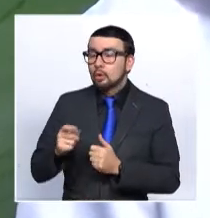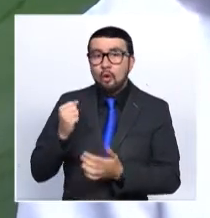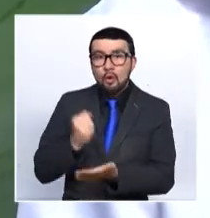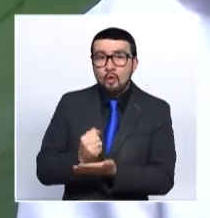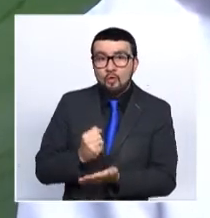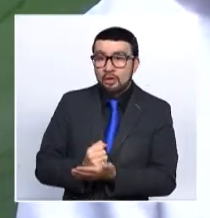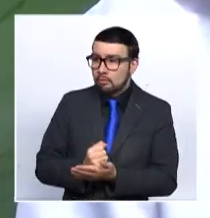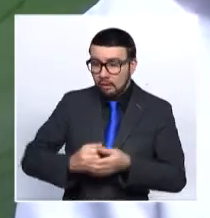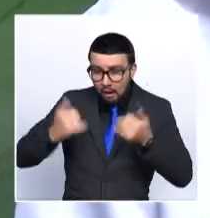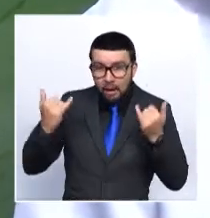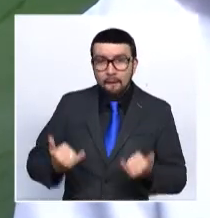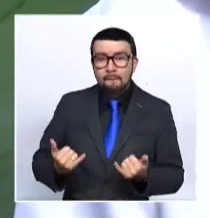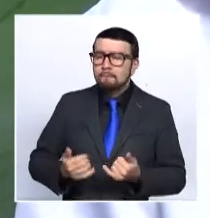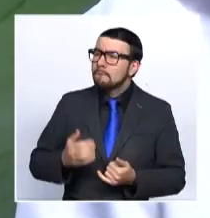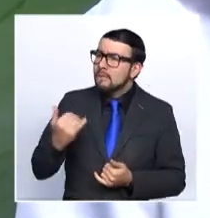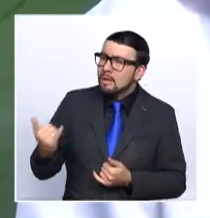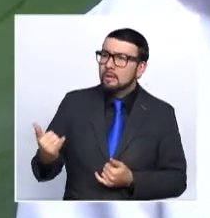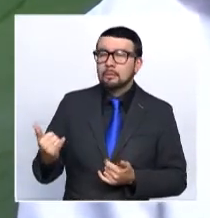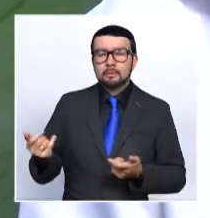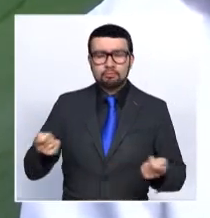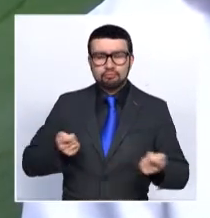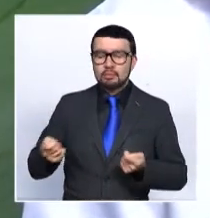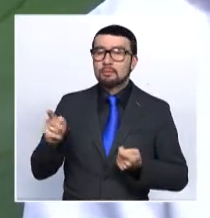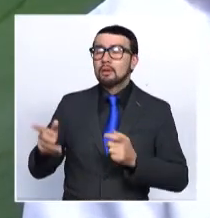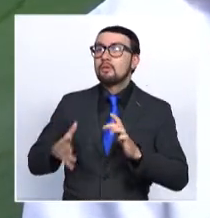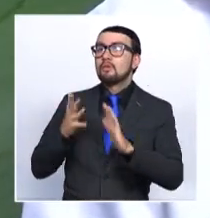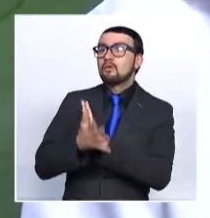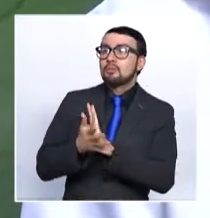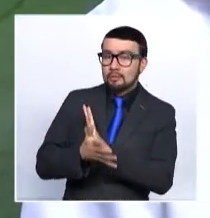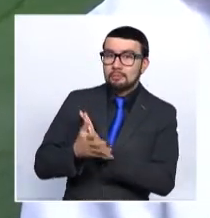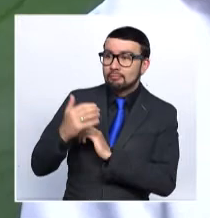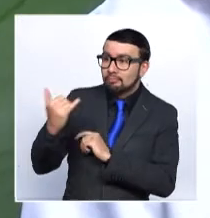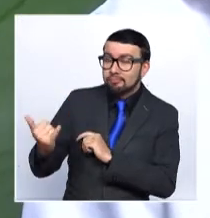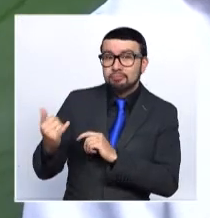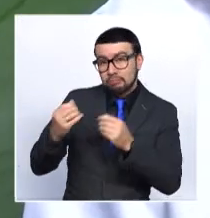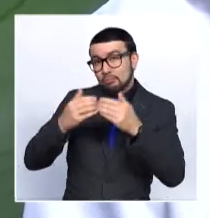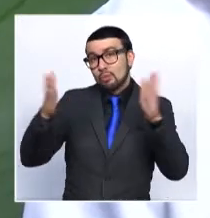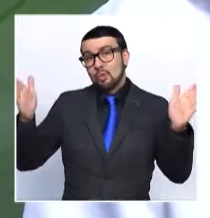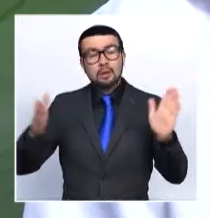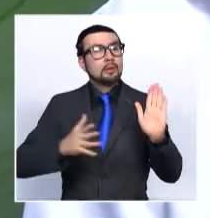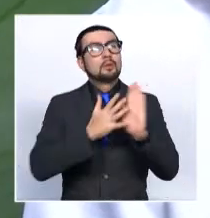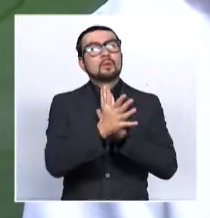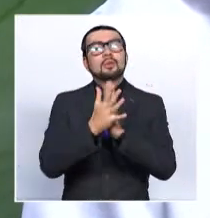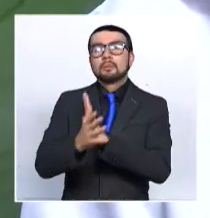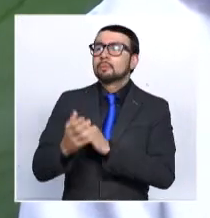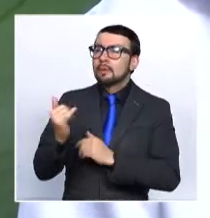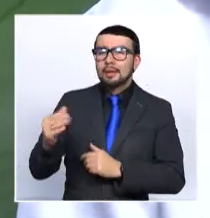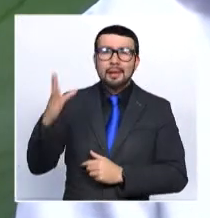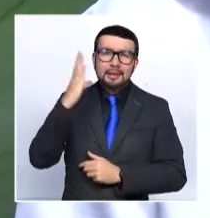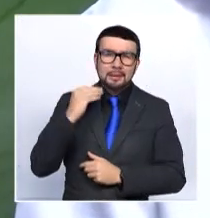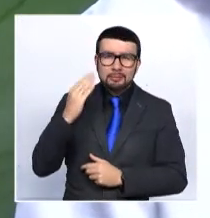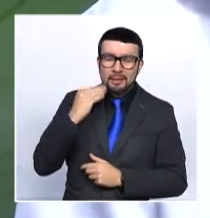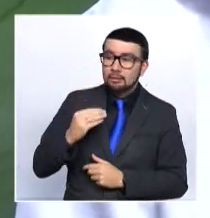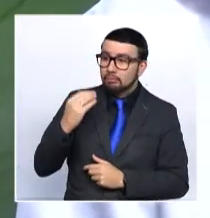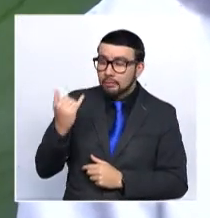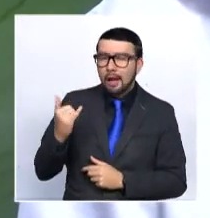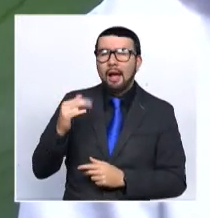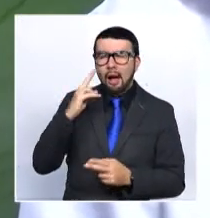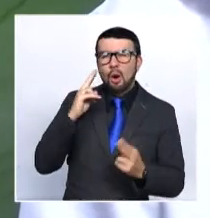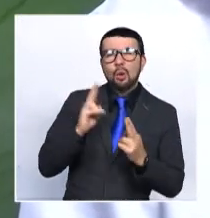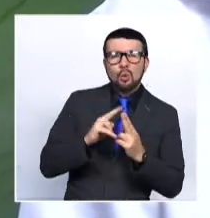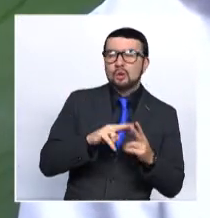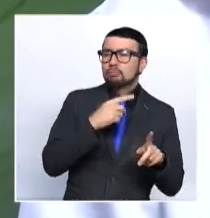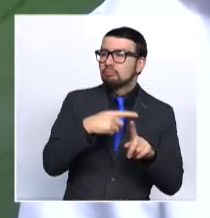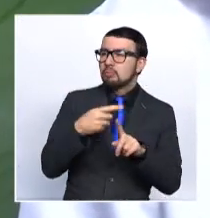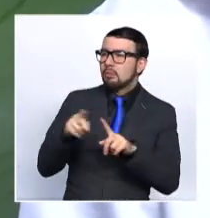día para poder replicar nosotros esa información al público, y además ha sido una experiencia en la cual conocemos un sinnúmero de